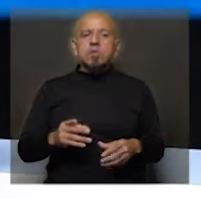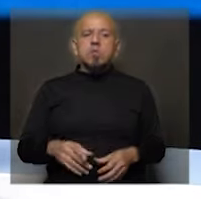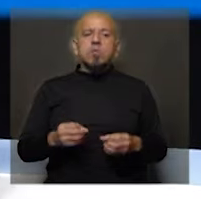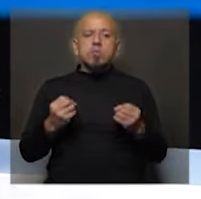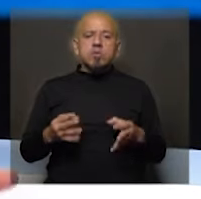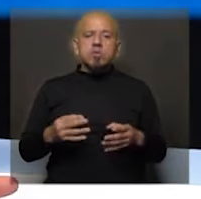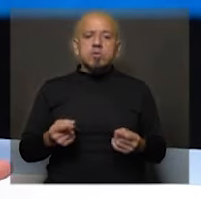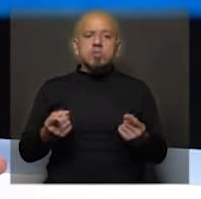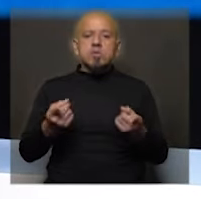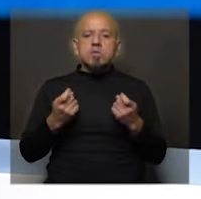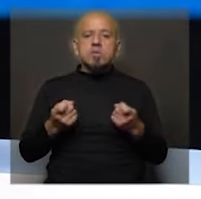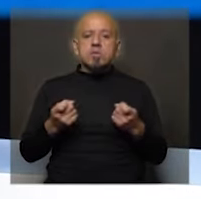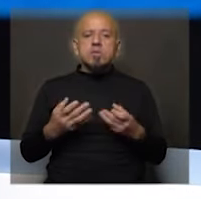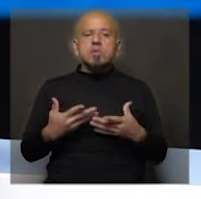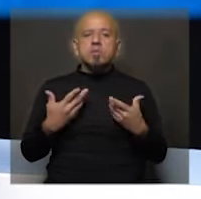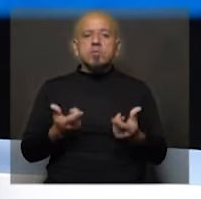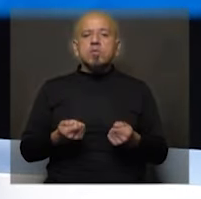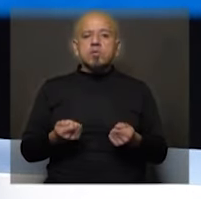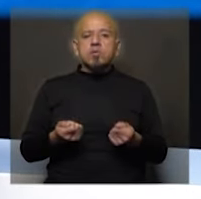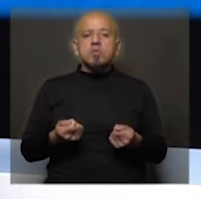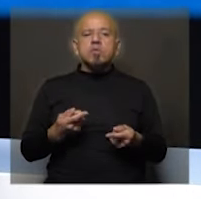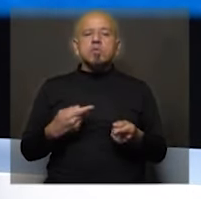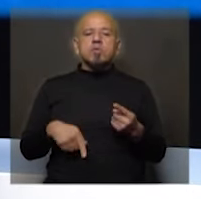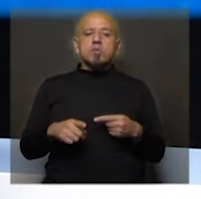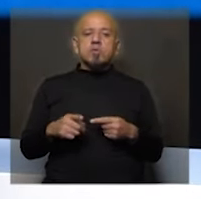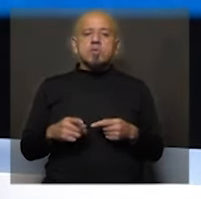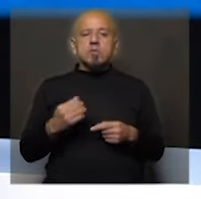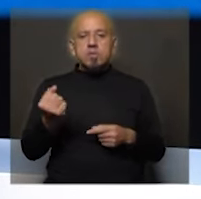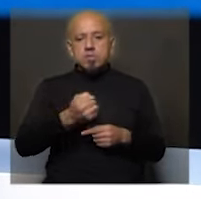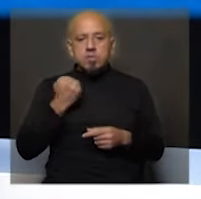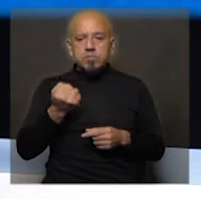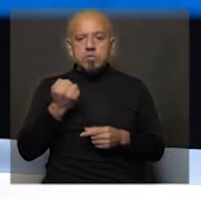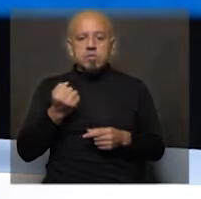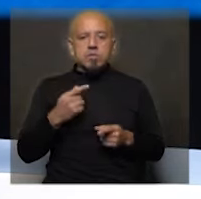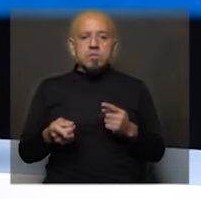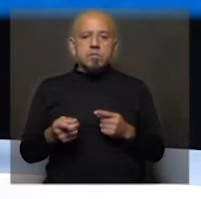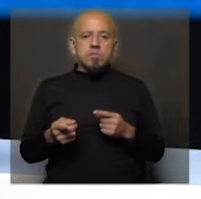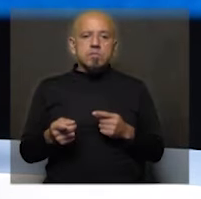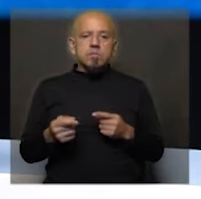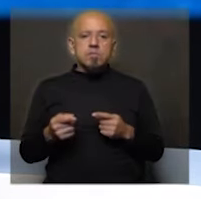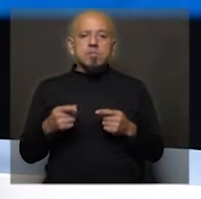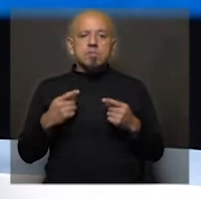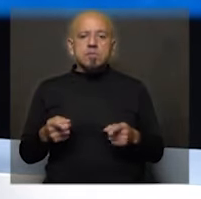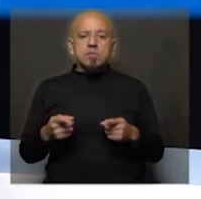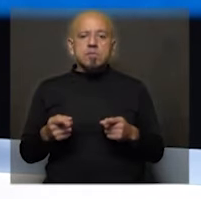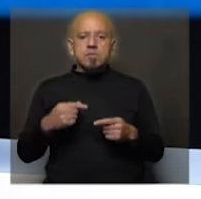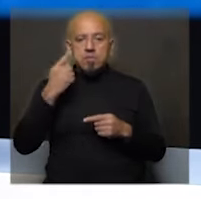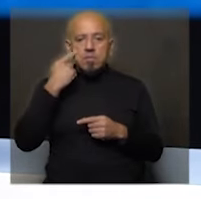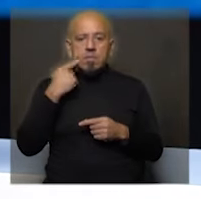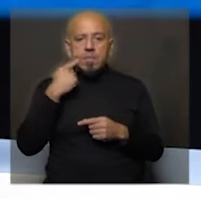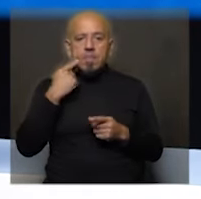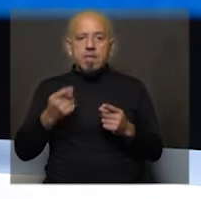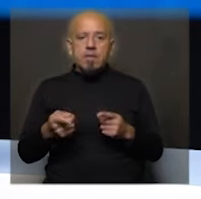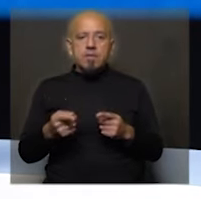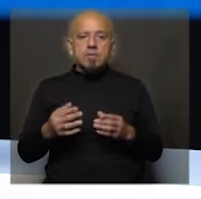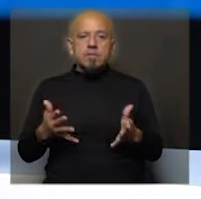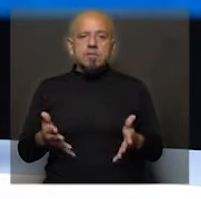eso requieren de todo ese apoyo en esto también me parece que es importante enfatizar porque hoy se presentaron esos números lo lo que